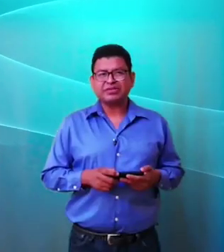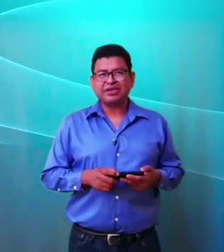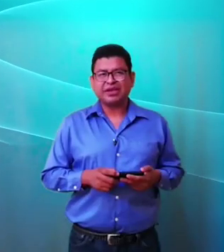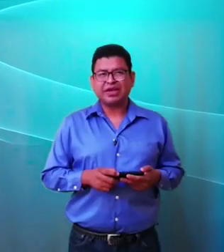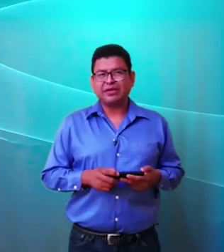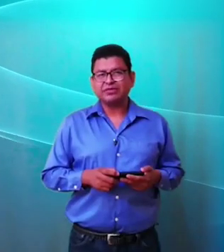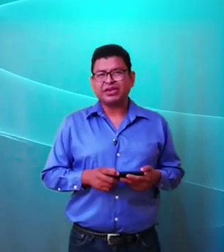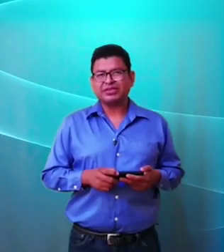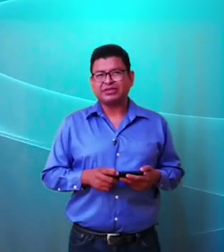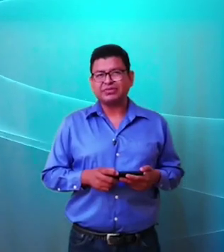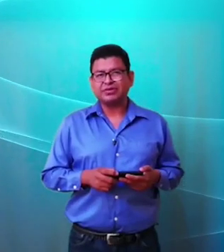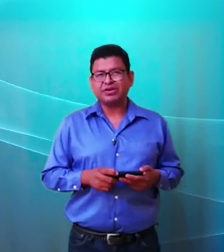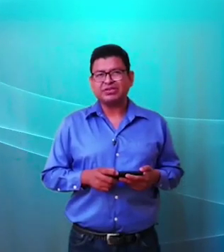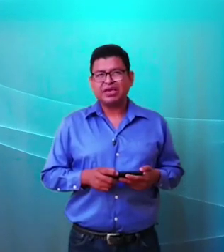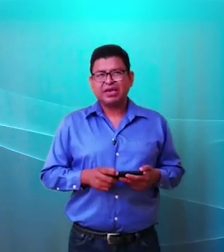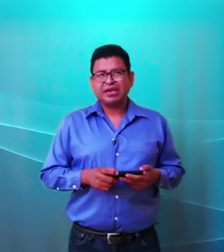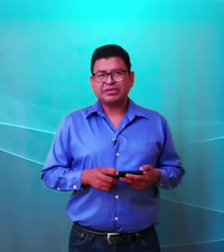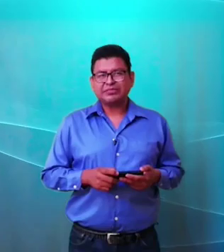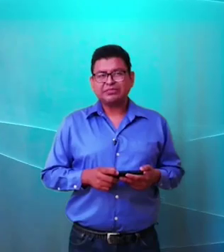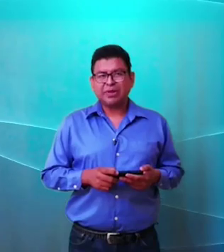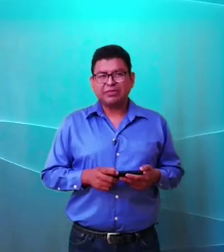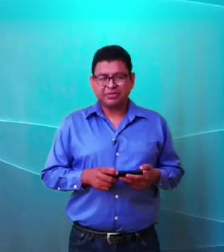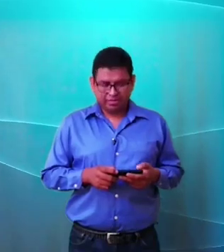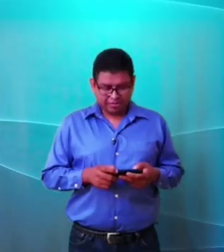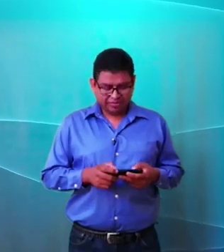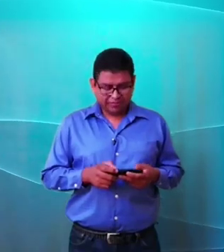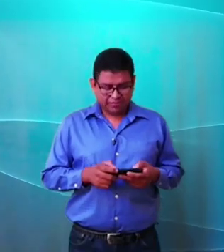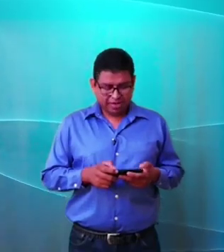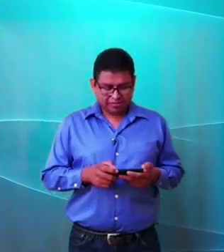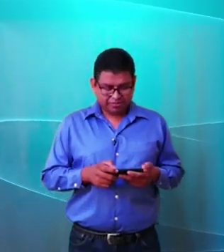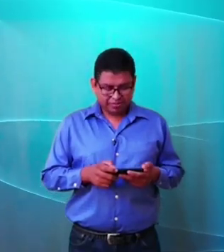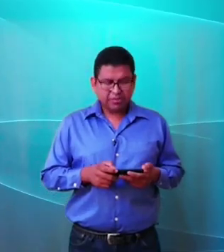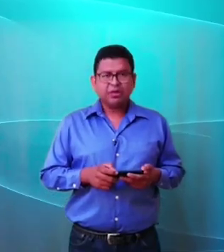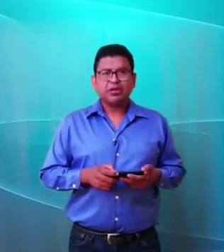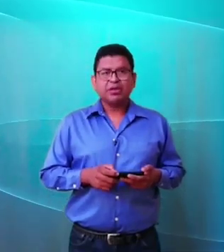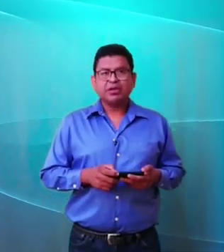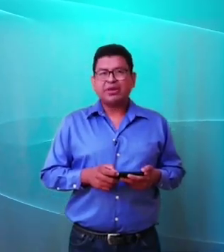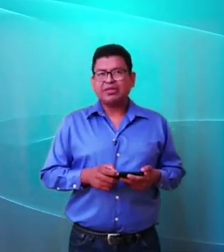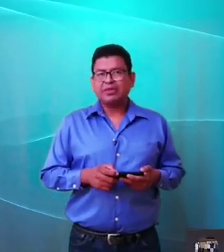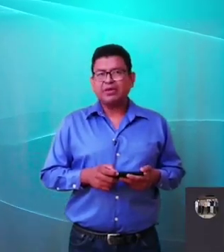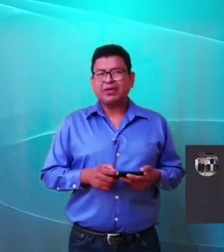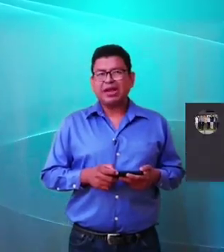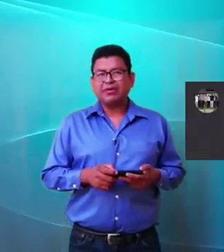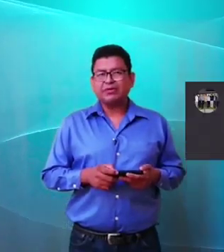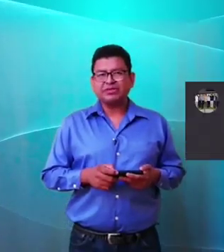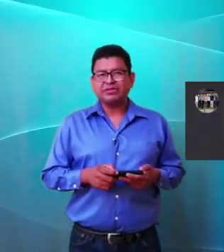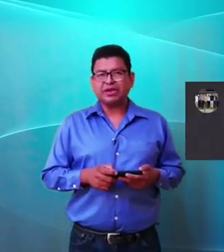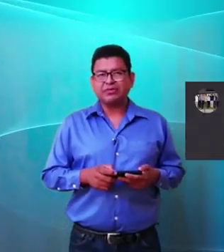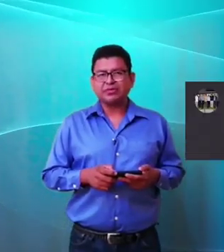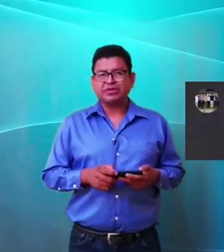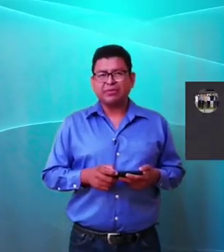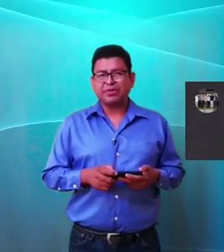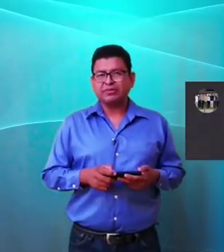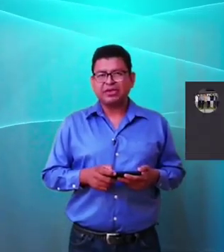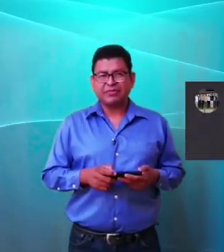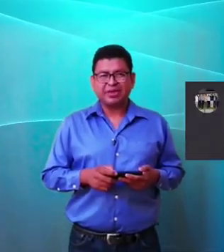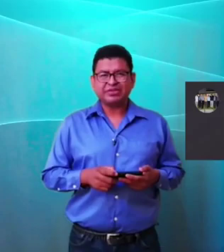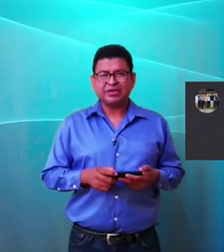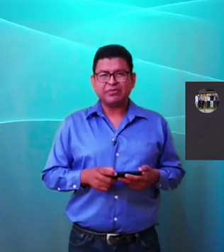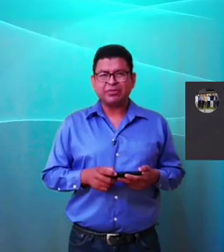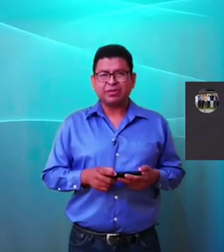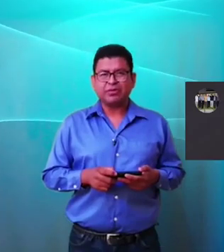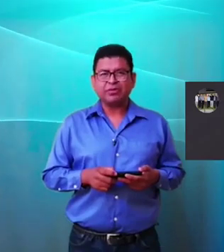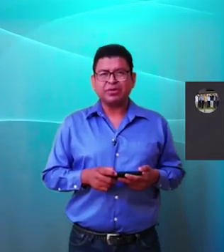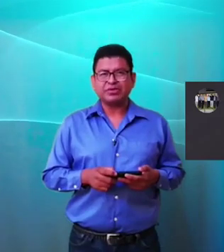amigas que siguen cada noche estas transmisiones que hacemos para mantenerlos informados. Vladimir Luna Alejo nos dice saludos, amigos y amigas